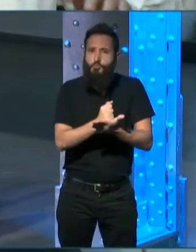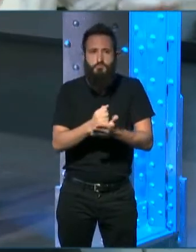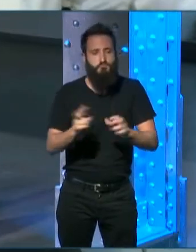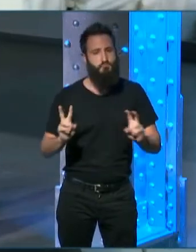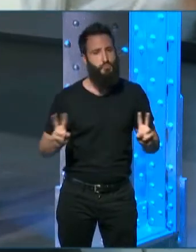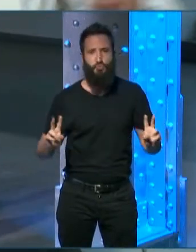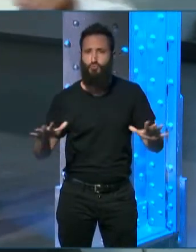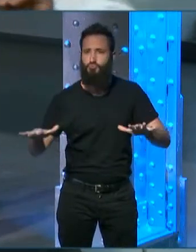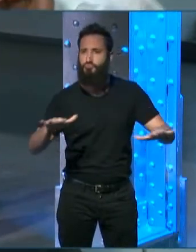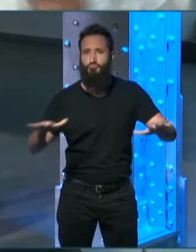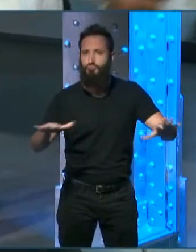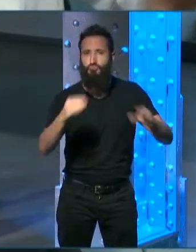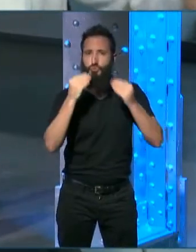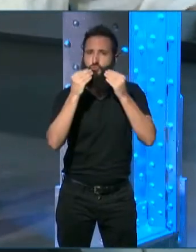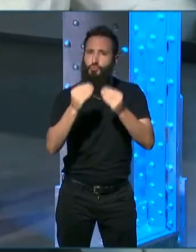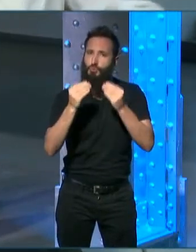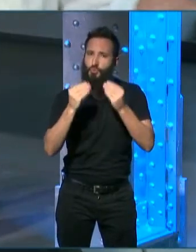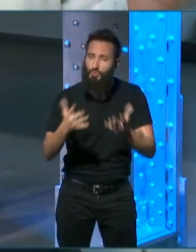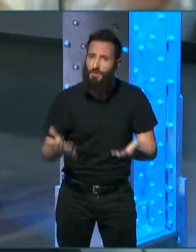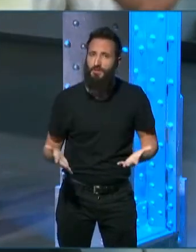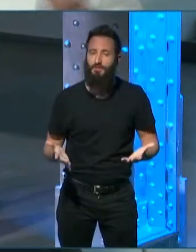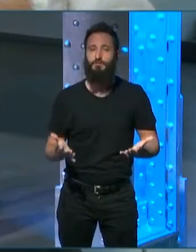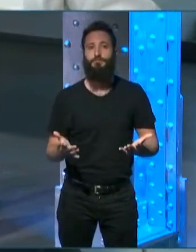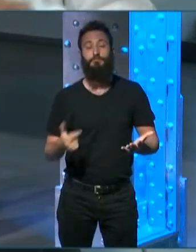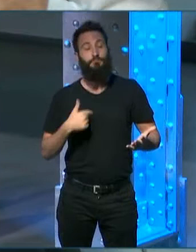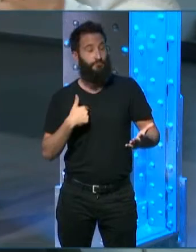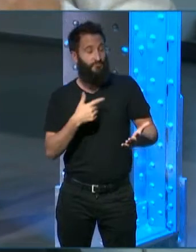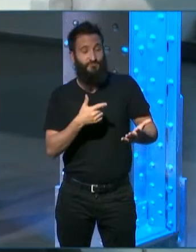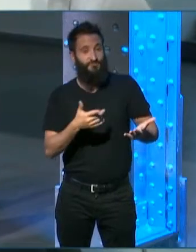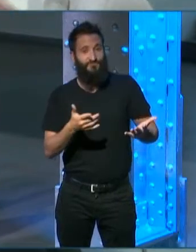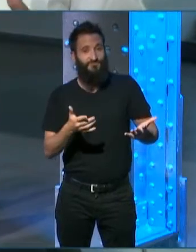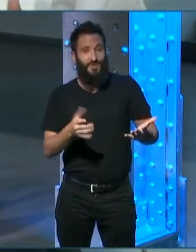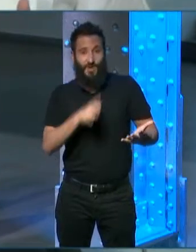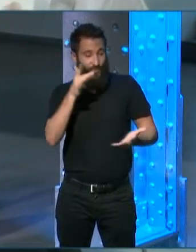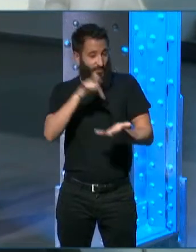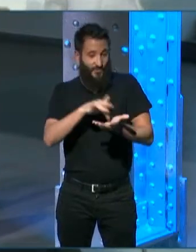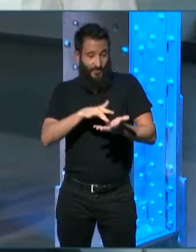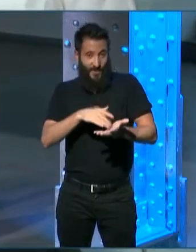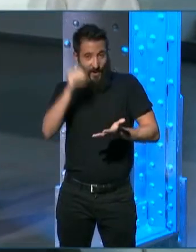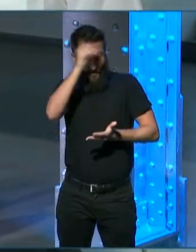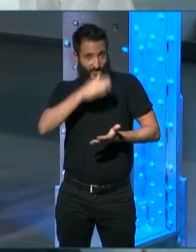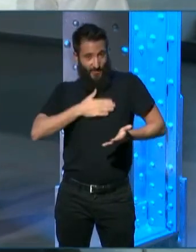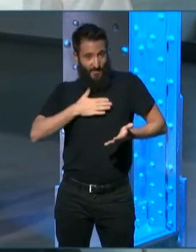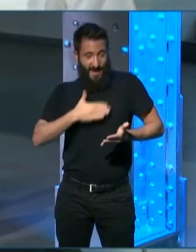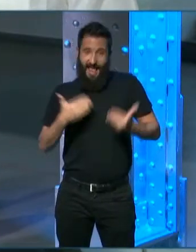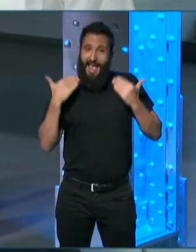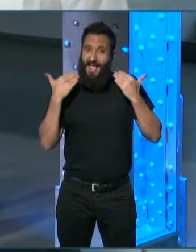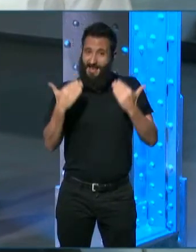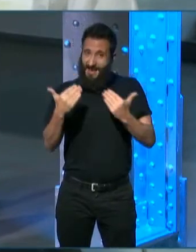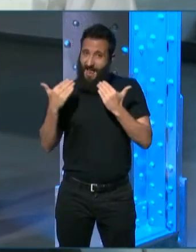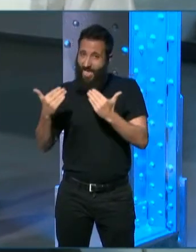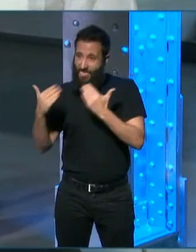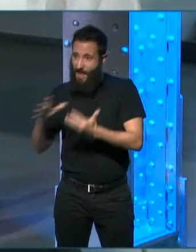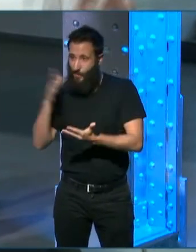con mucha... Muy bien, muy tal. Y bueno, eso yo como por la parte que me toca lo agradezco a ese hilo y a cómo